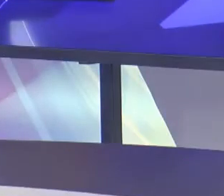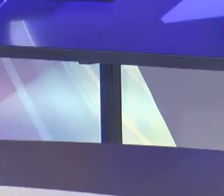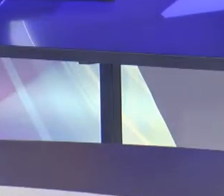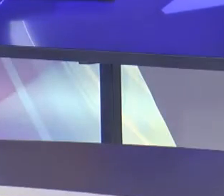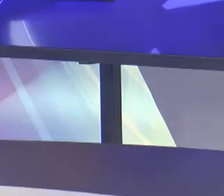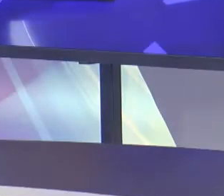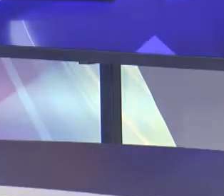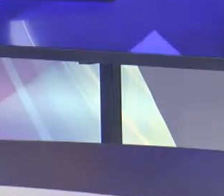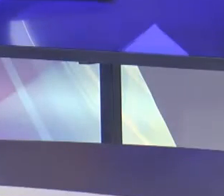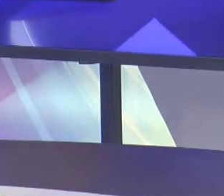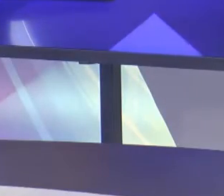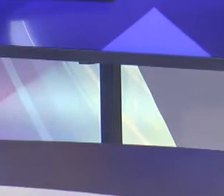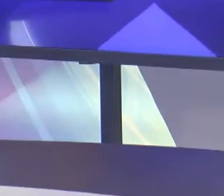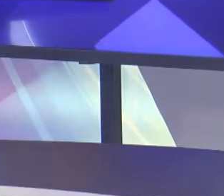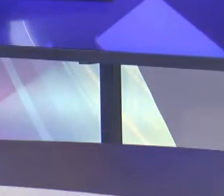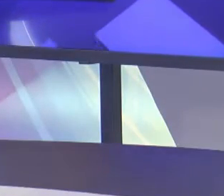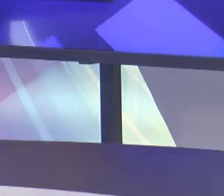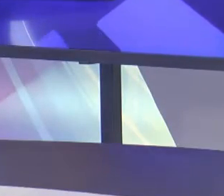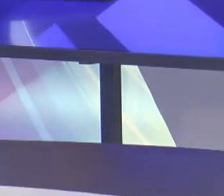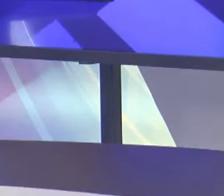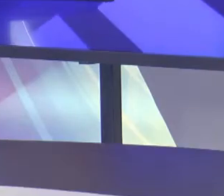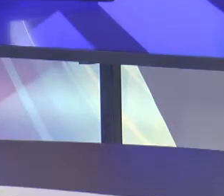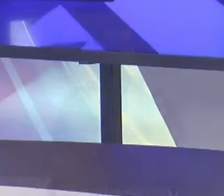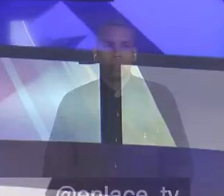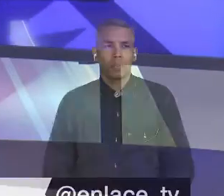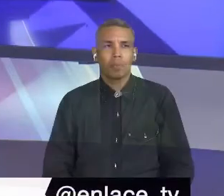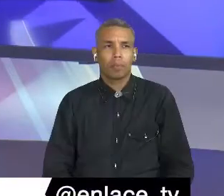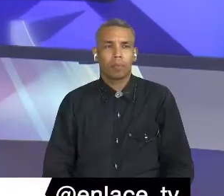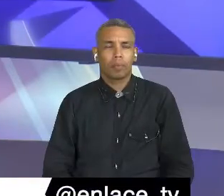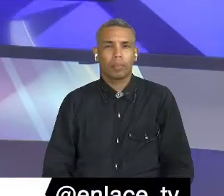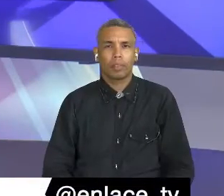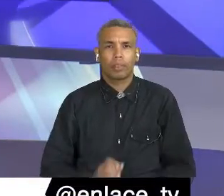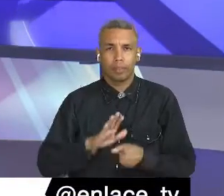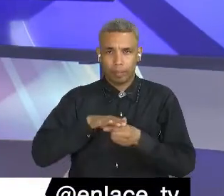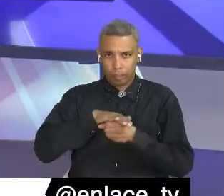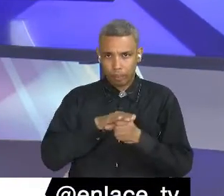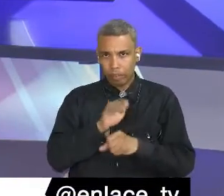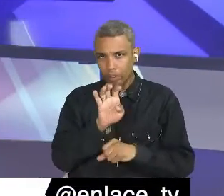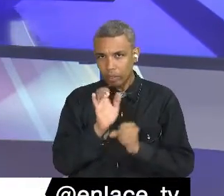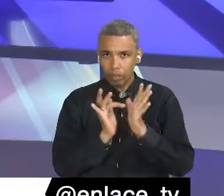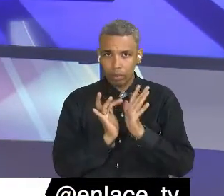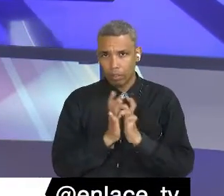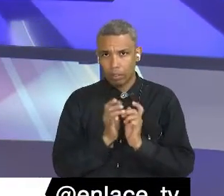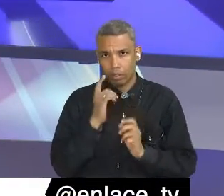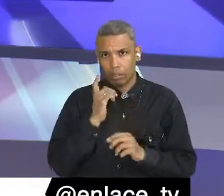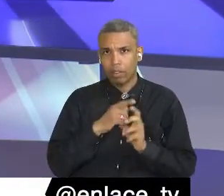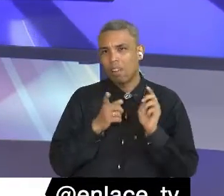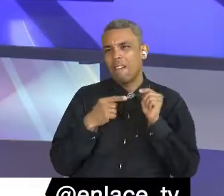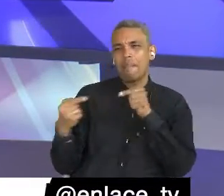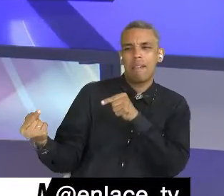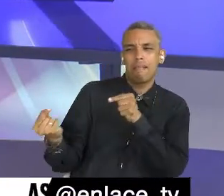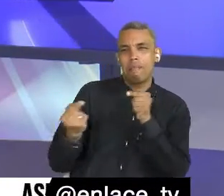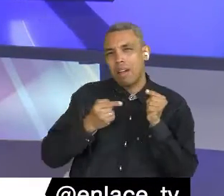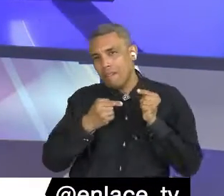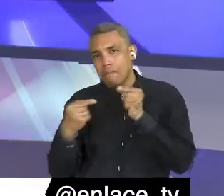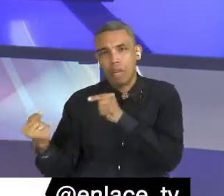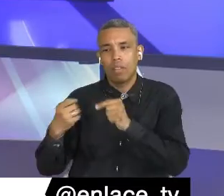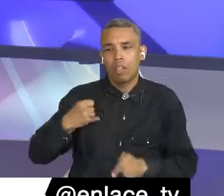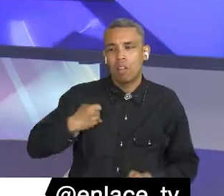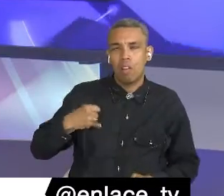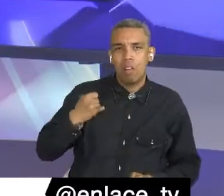Gracias por continuar con nosotros en Enlace Noticias. Una riña en el barrio 9 de abril dejó un joven de 19 años herido con arma blanca.